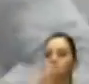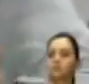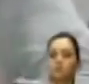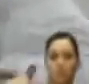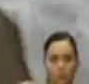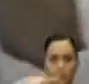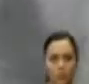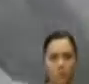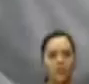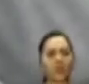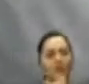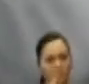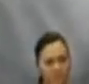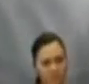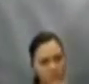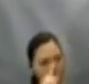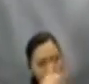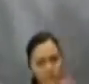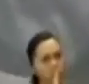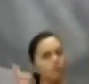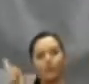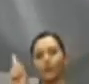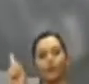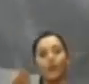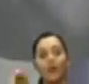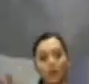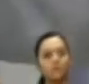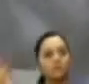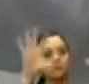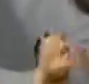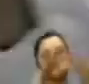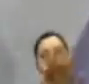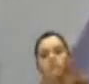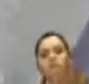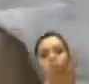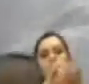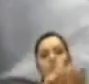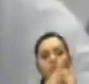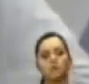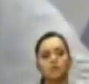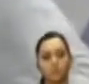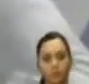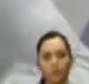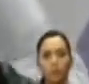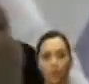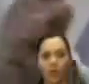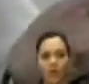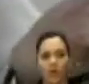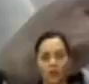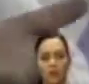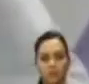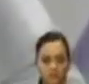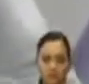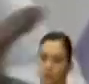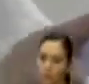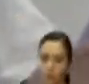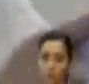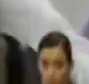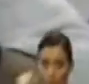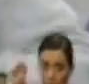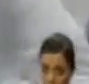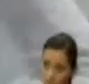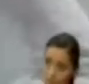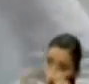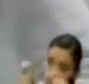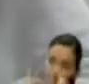su pueblo? No, la lógica es de politiquería, de volver al caos anterior para mantener espacios de poder. Entonces, con esa gente va a ser muy